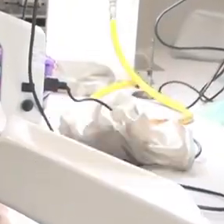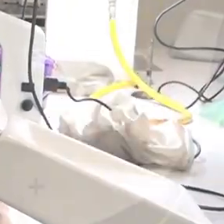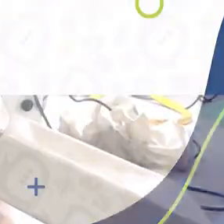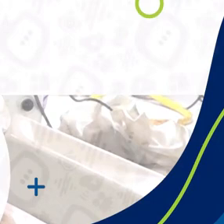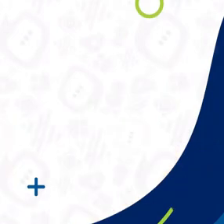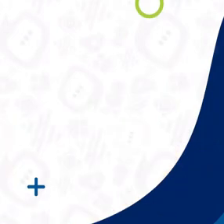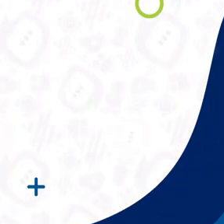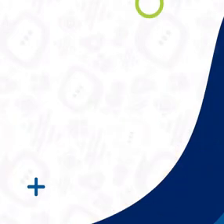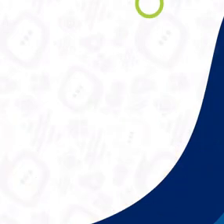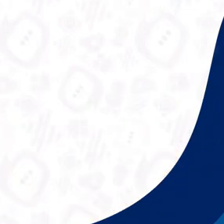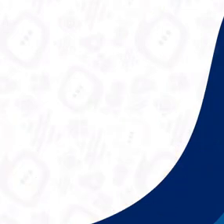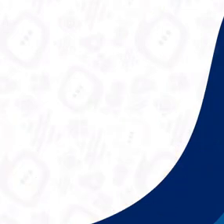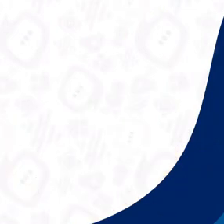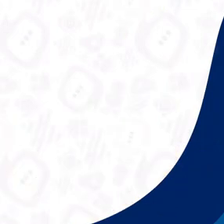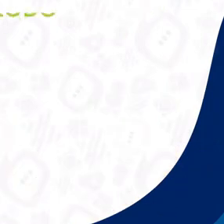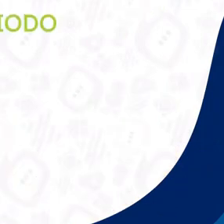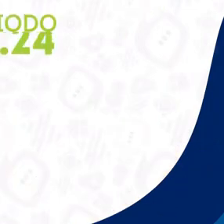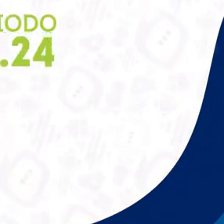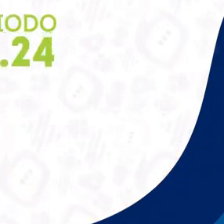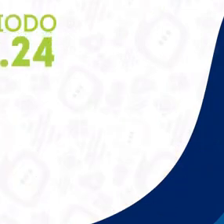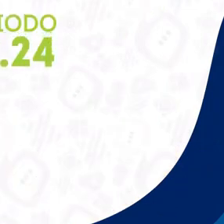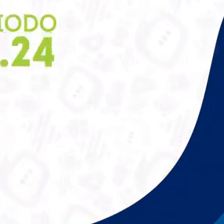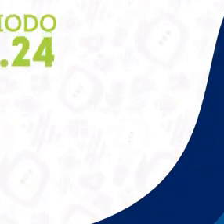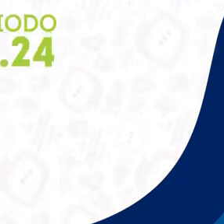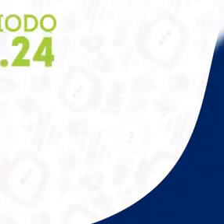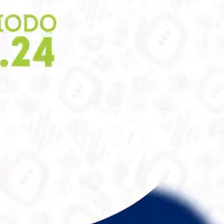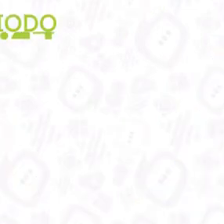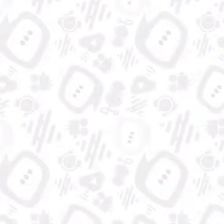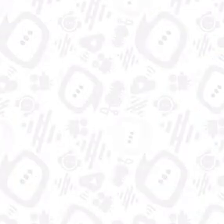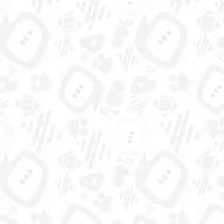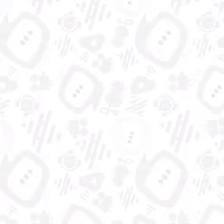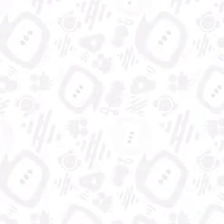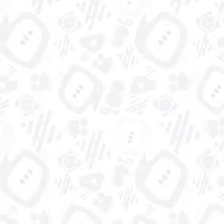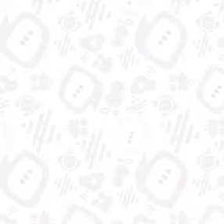alta calidad. Aún más incluyente e innovadora.